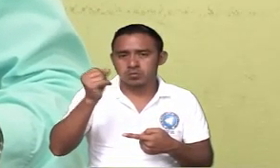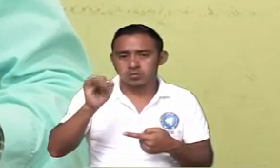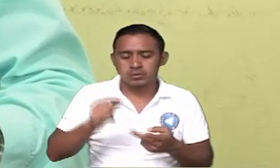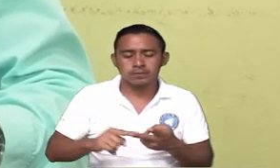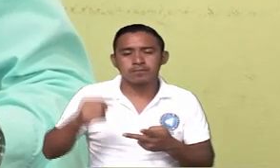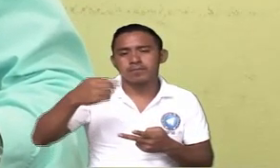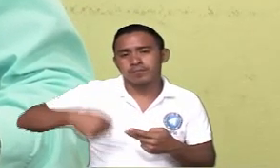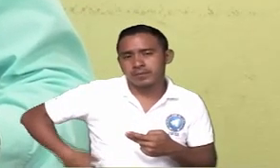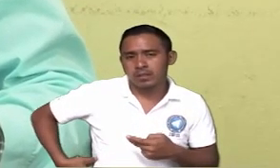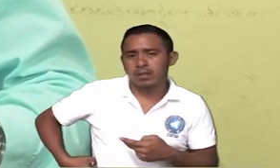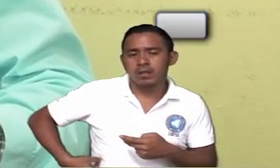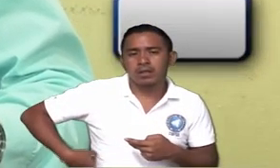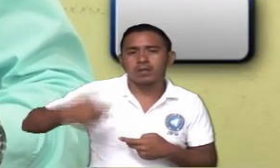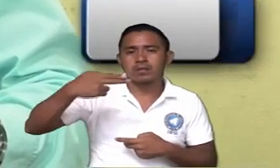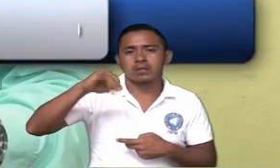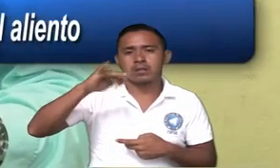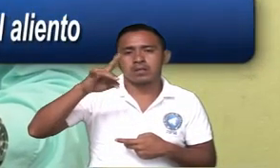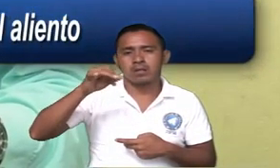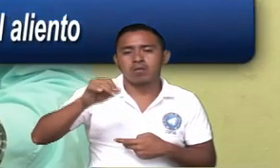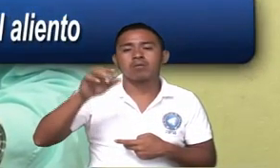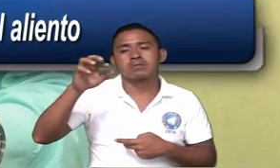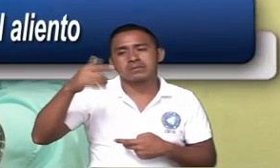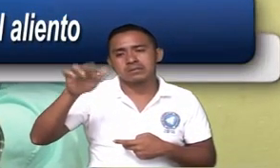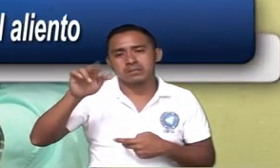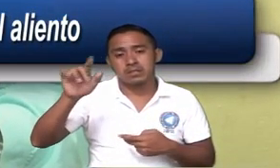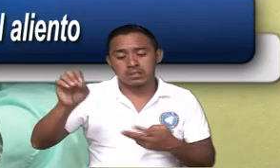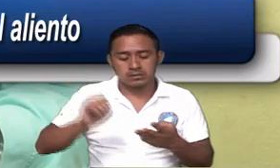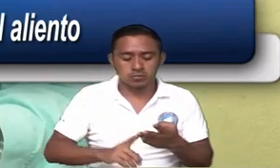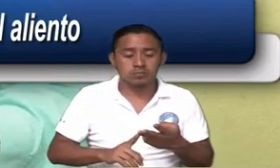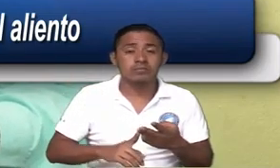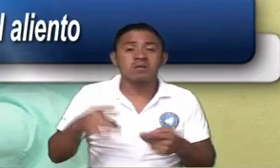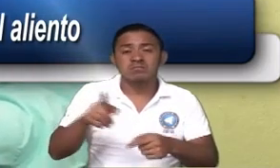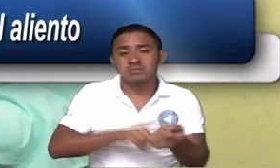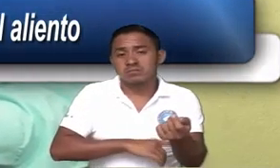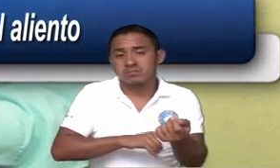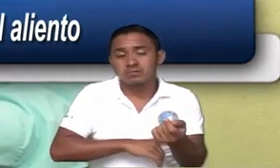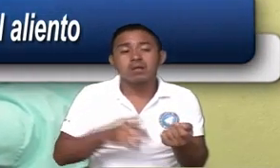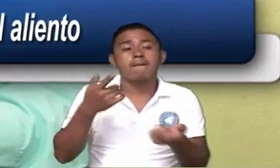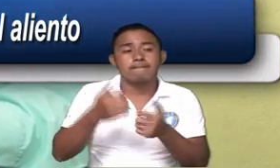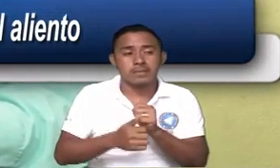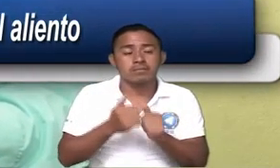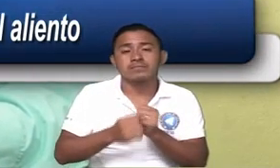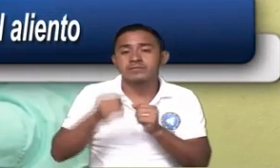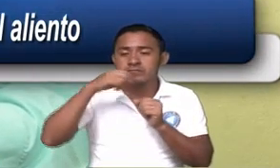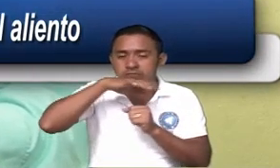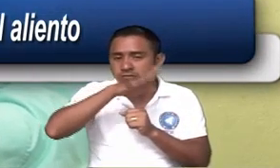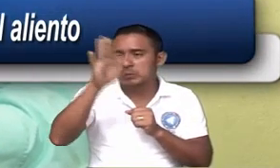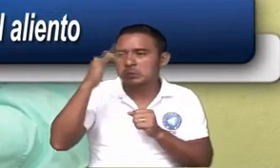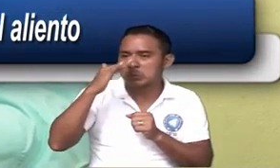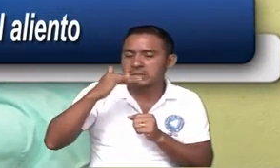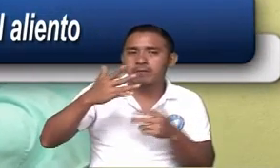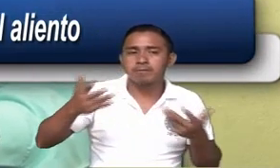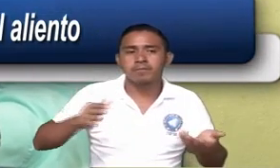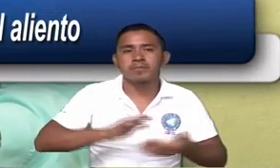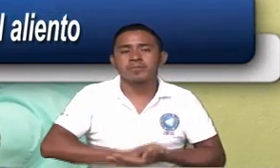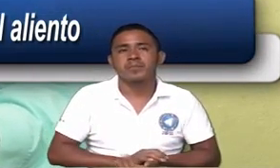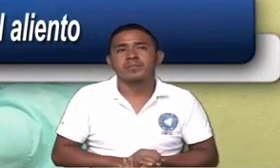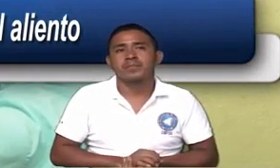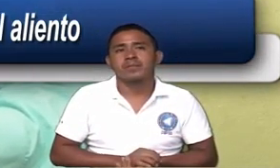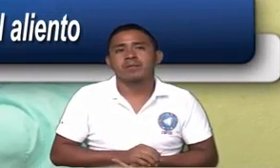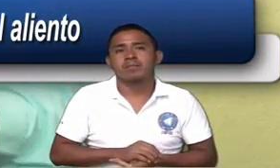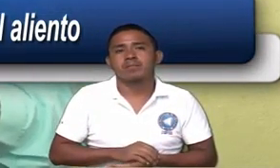la diabetes, otro tipo de padecimientos que inciden en el mal aliento de cada ciudadano o de cada